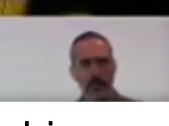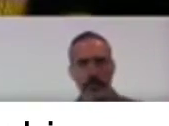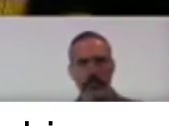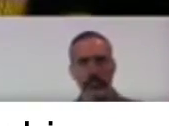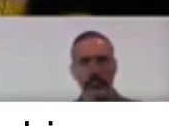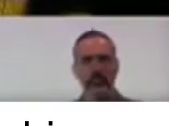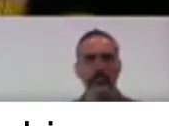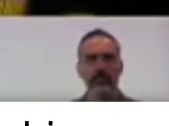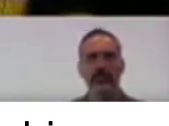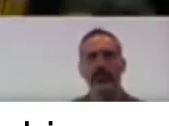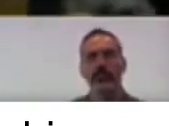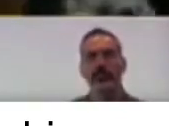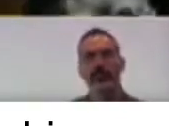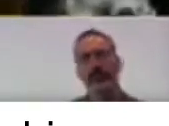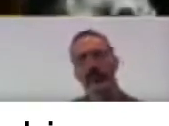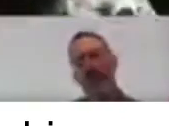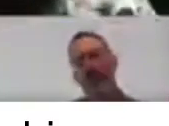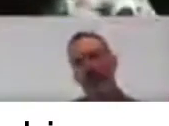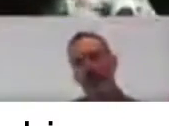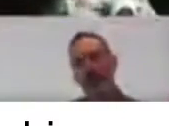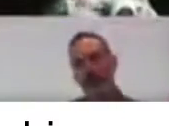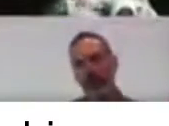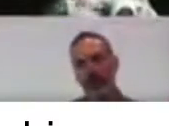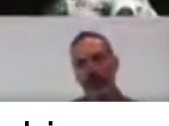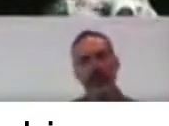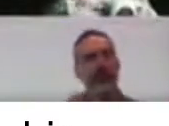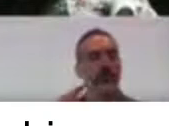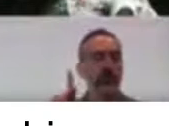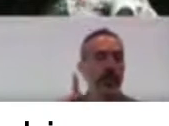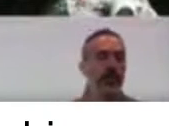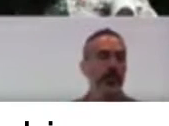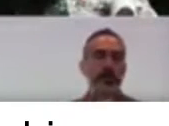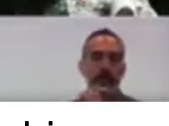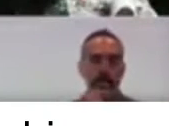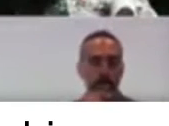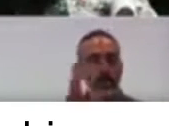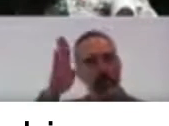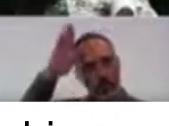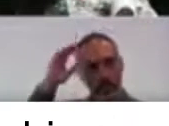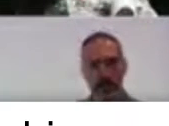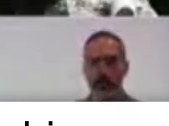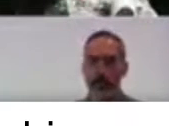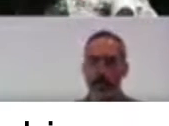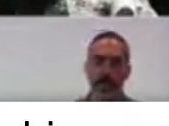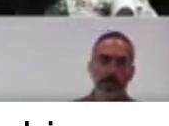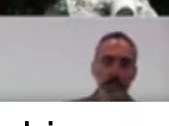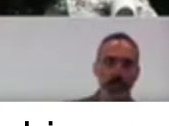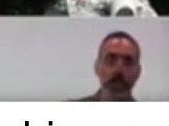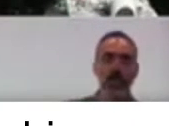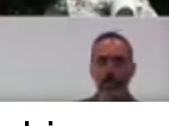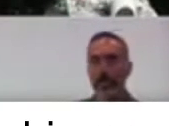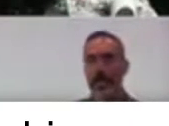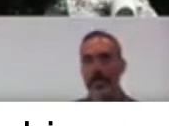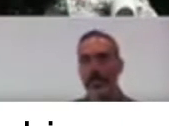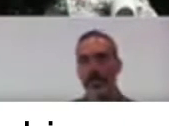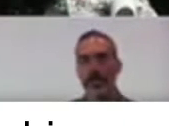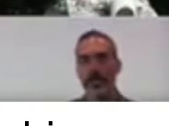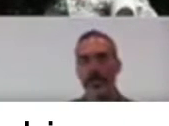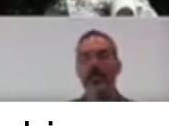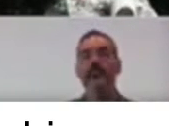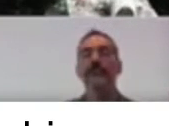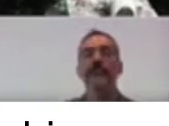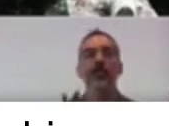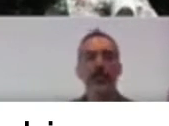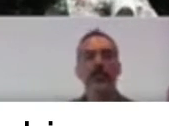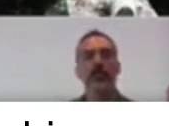pérdidas, pero gracias a la pronta intervención de los cuerpos de emergencia se evitó una catástrofe. Aprovecho también para agradecer al gobierno